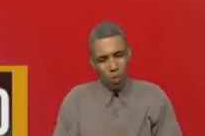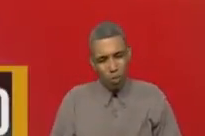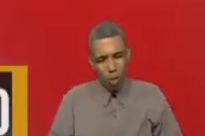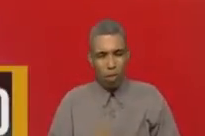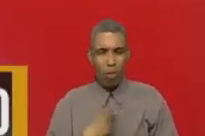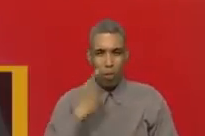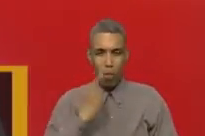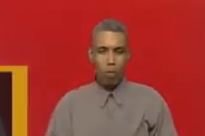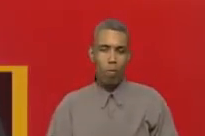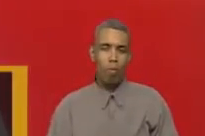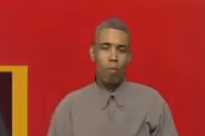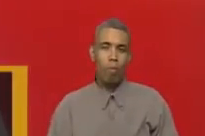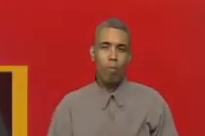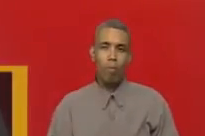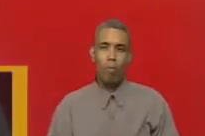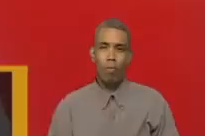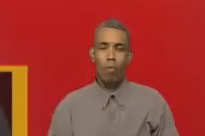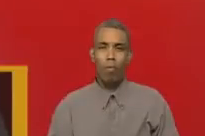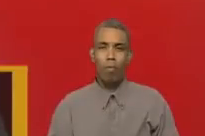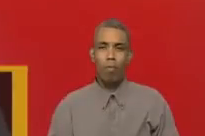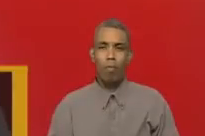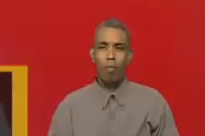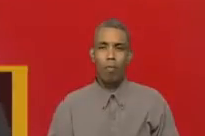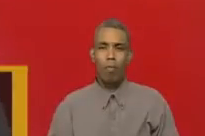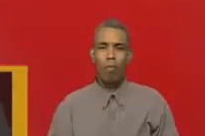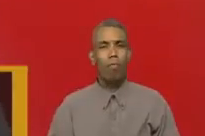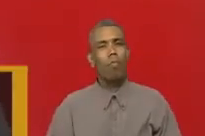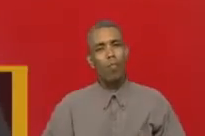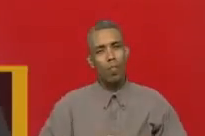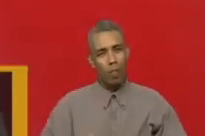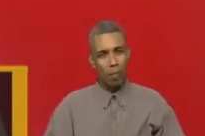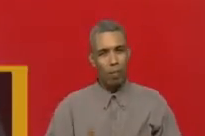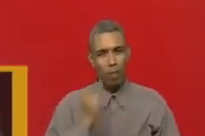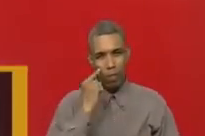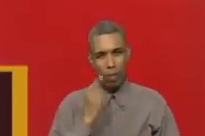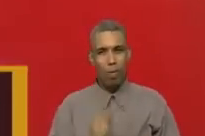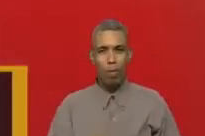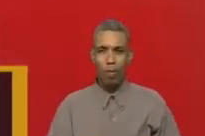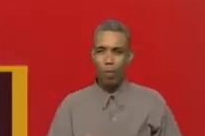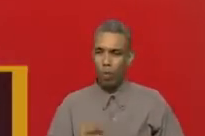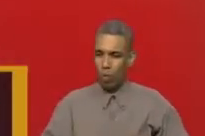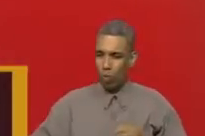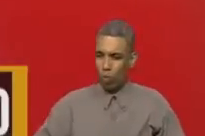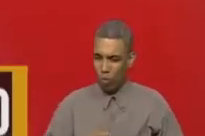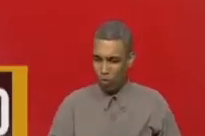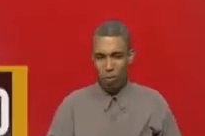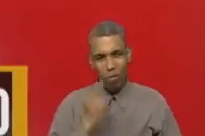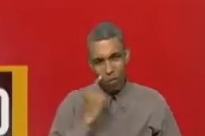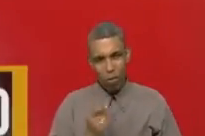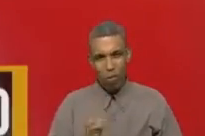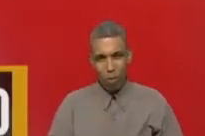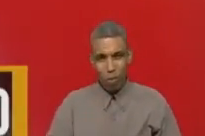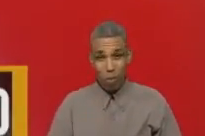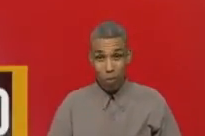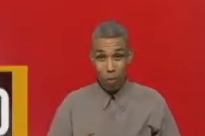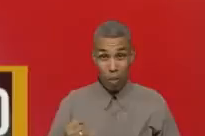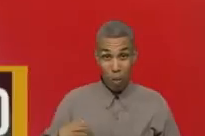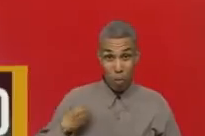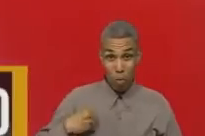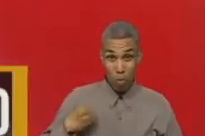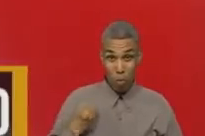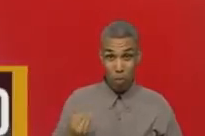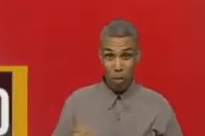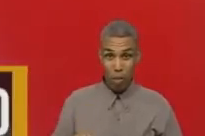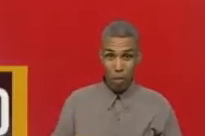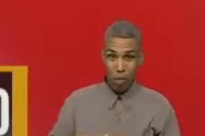la comunidad al cuidado y a estos jóvenes que vienen realizando este